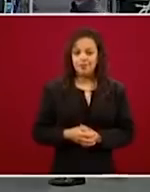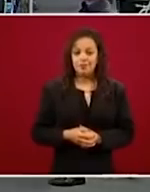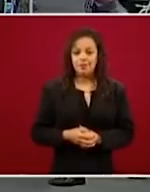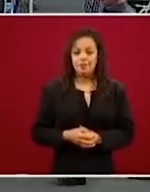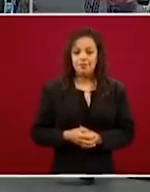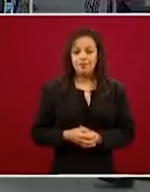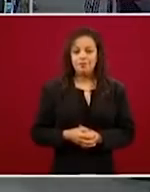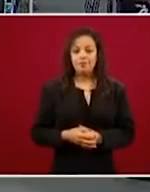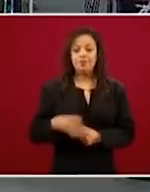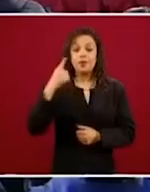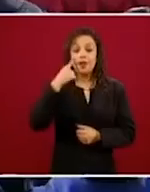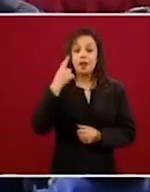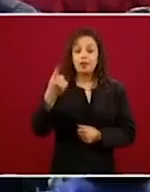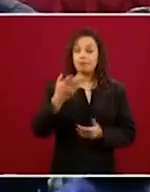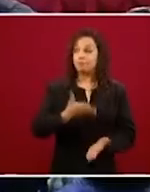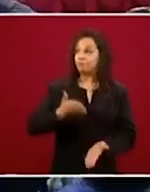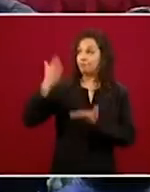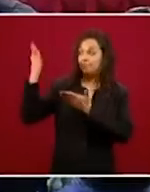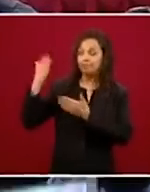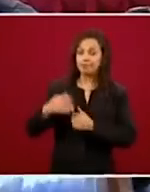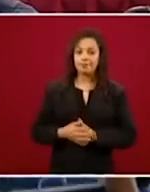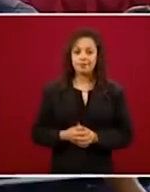miren aquí está